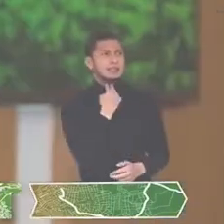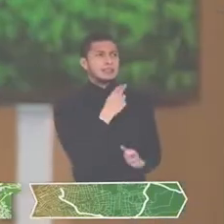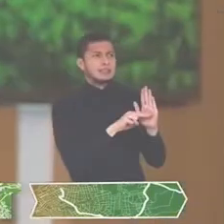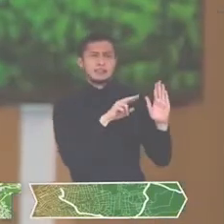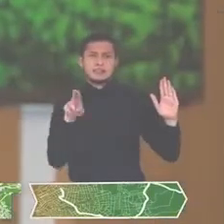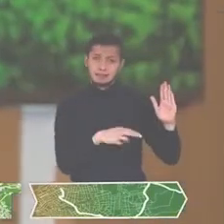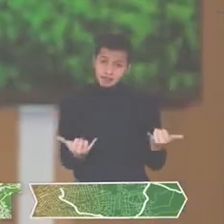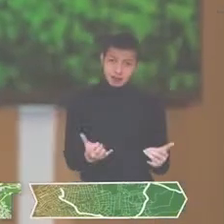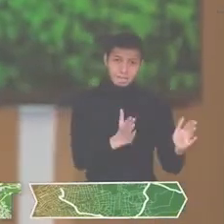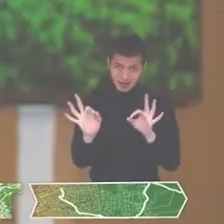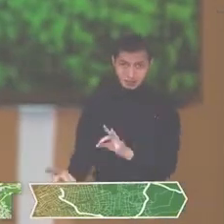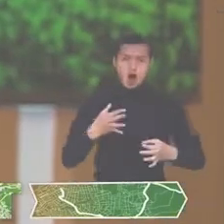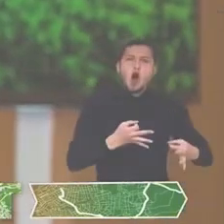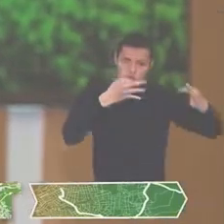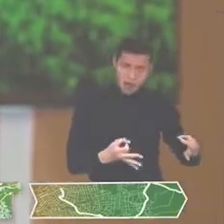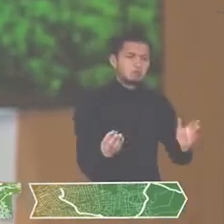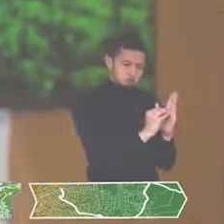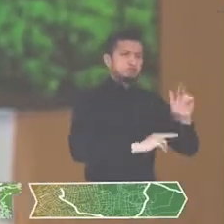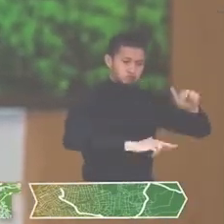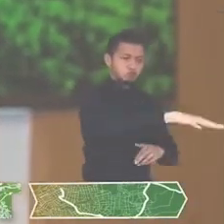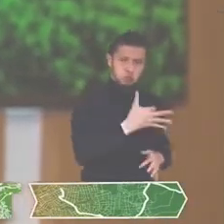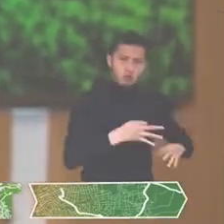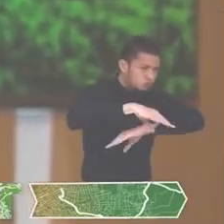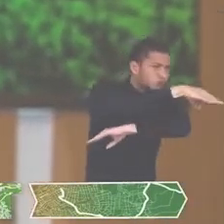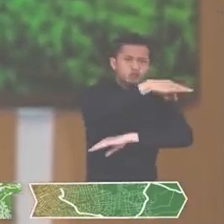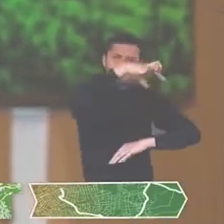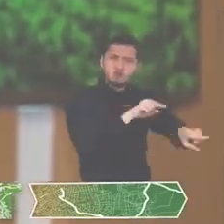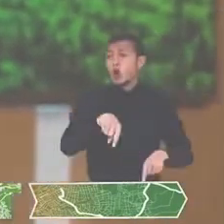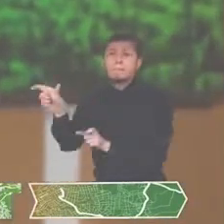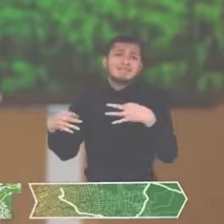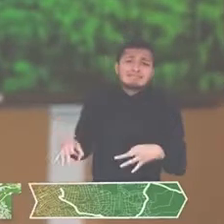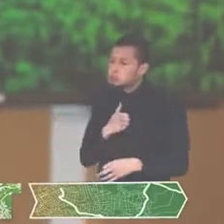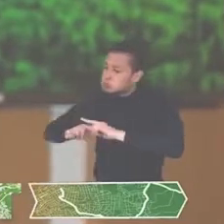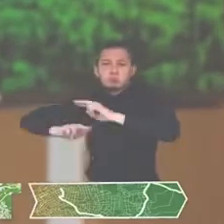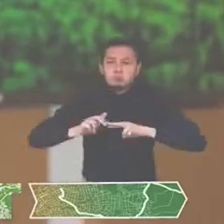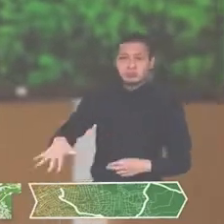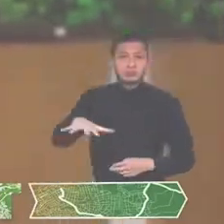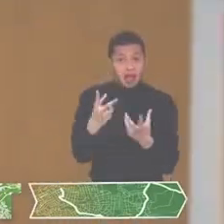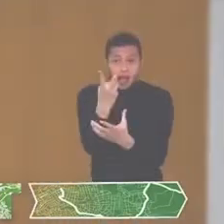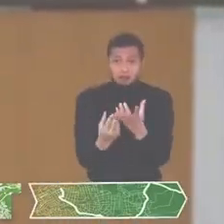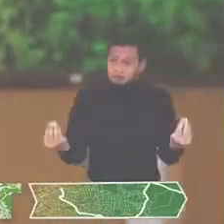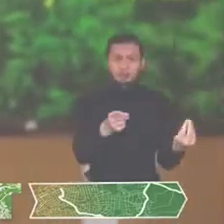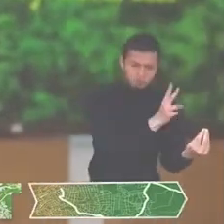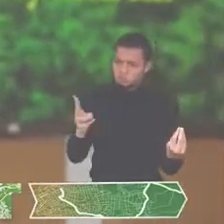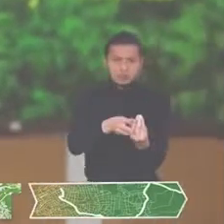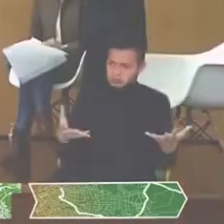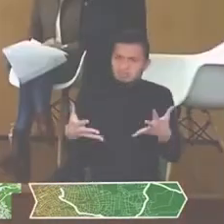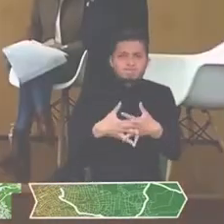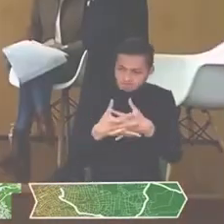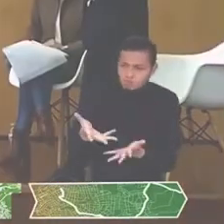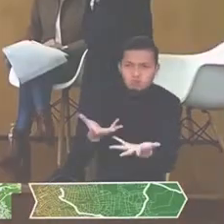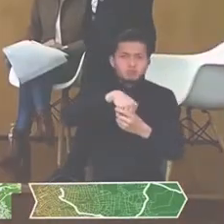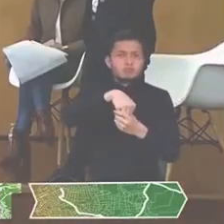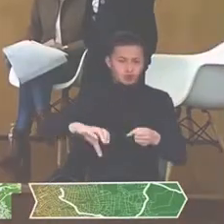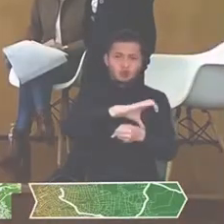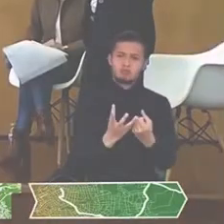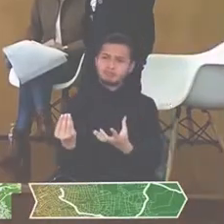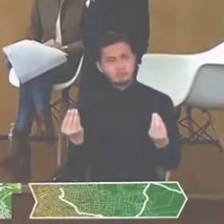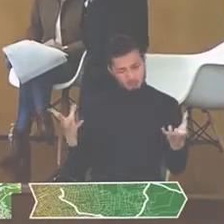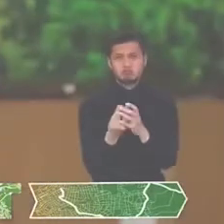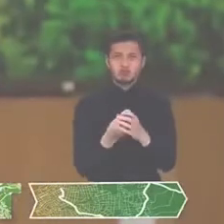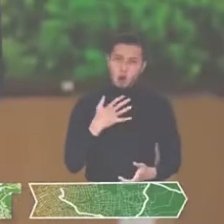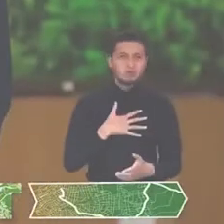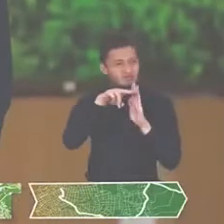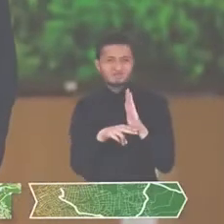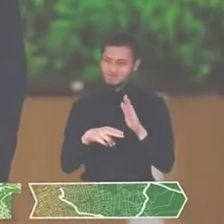debe ubicar esta vivienda, es claro también dónde se deben ubicar los servicios que se necesite para la